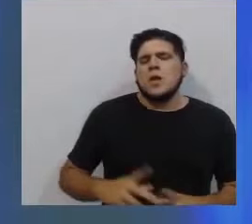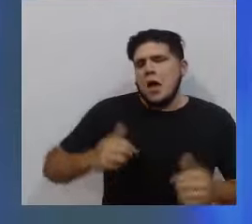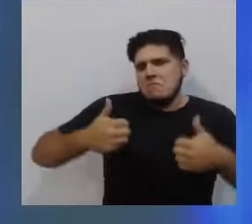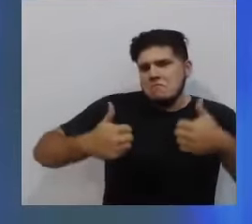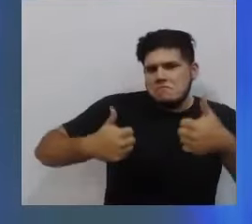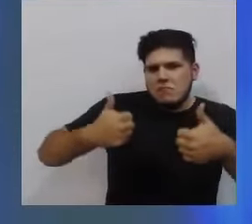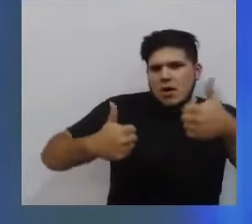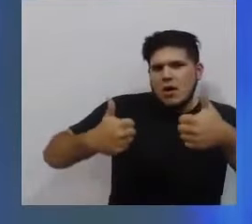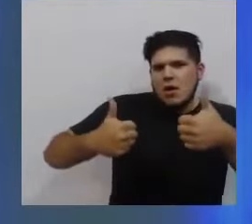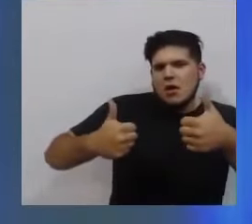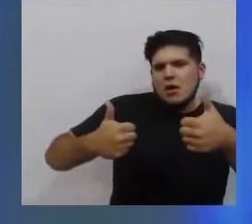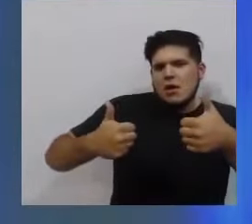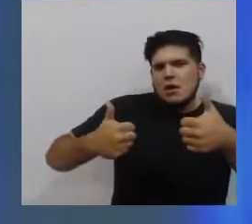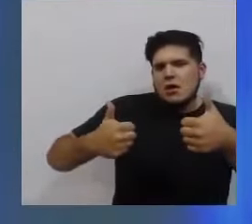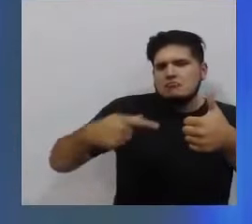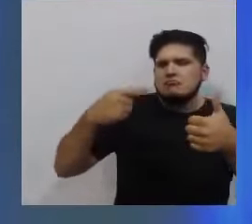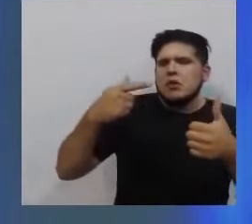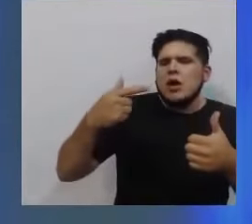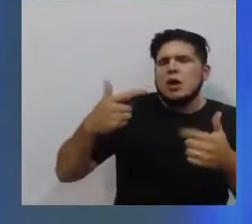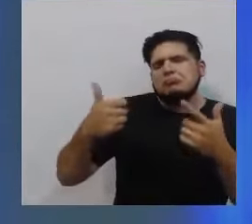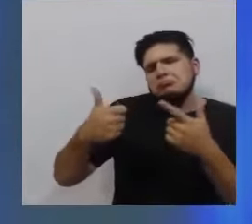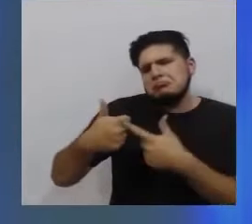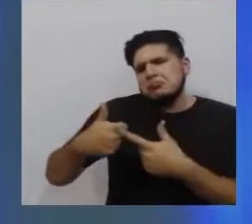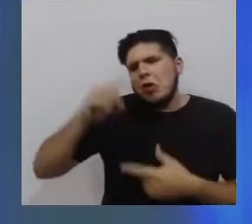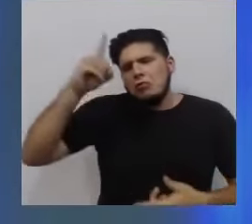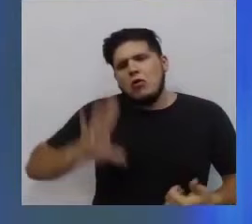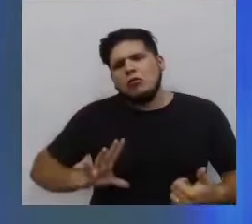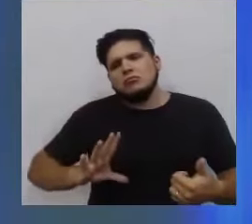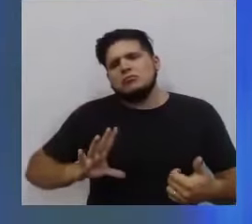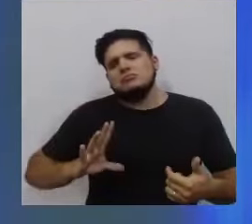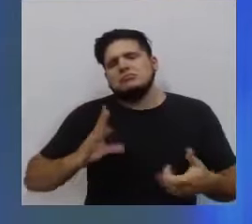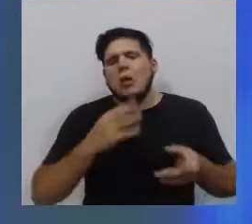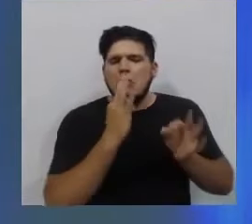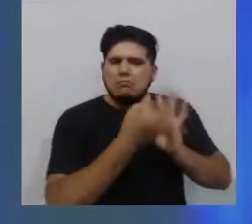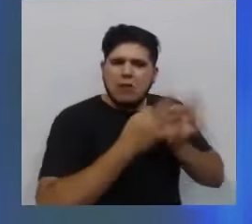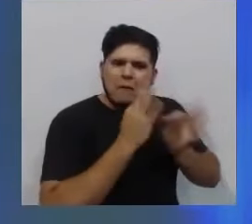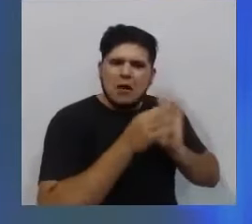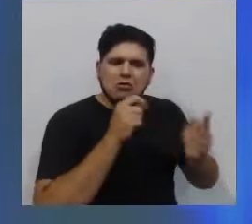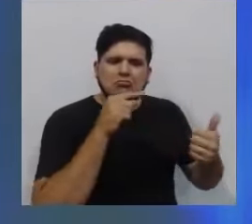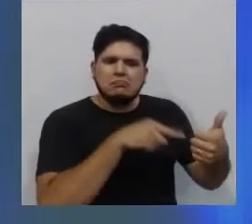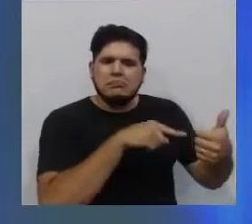dios al buen obrero más trabajo al buen